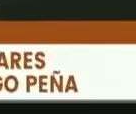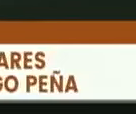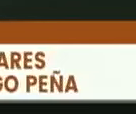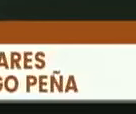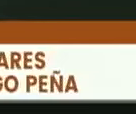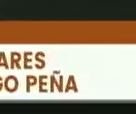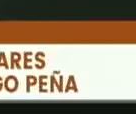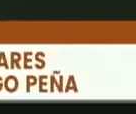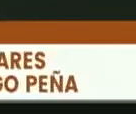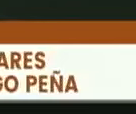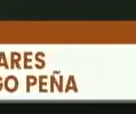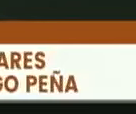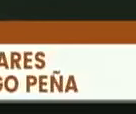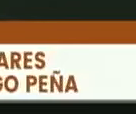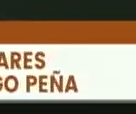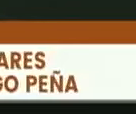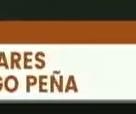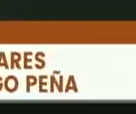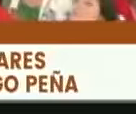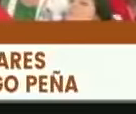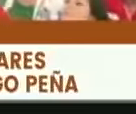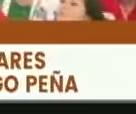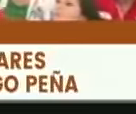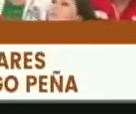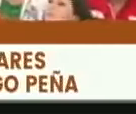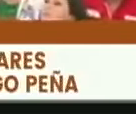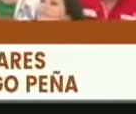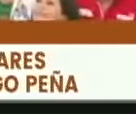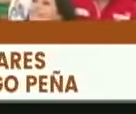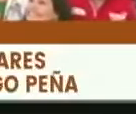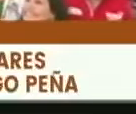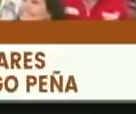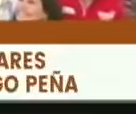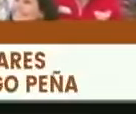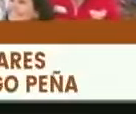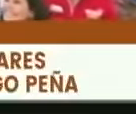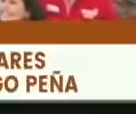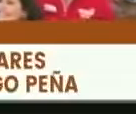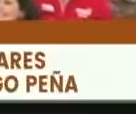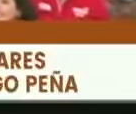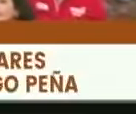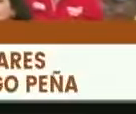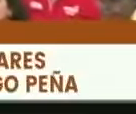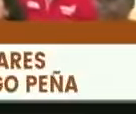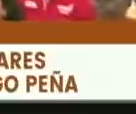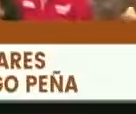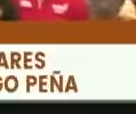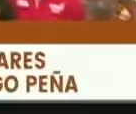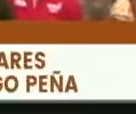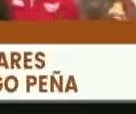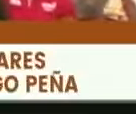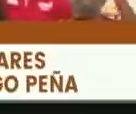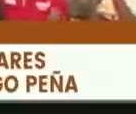del Eje Panamericano, del Vigía, Obispo Ramos de Lora,